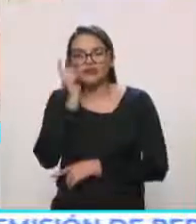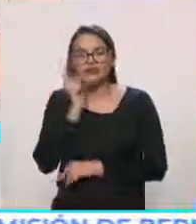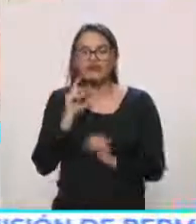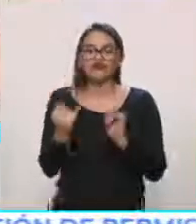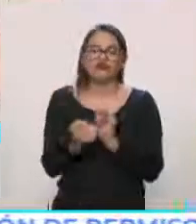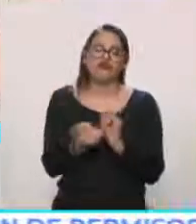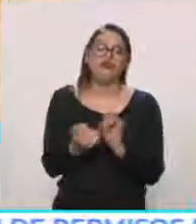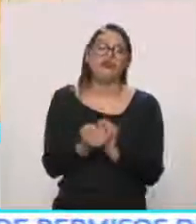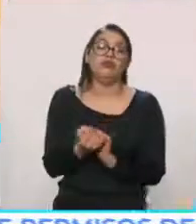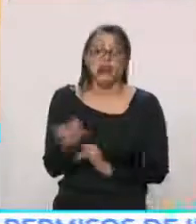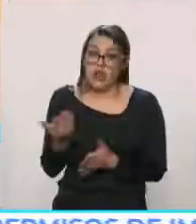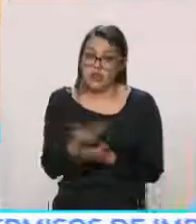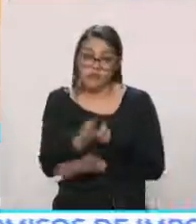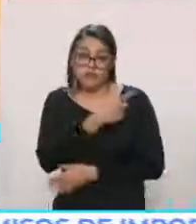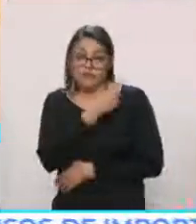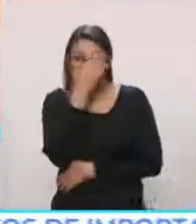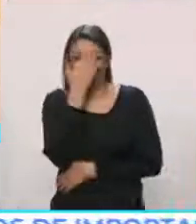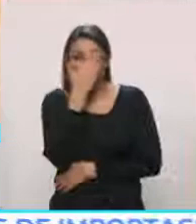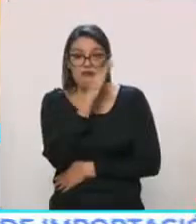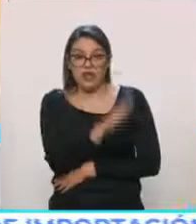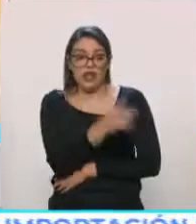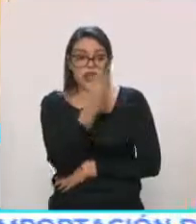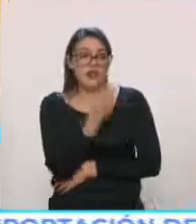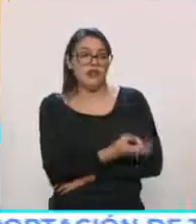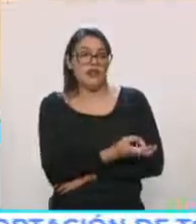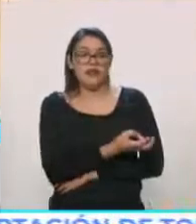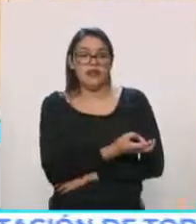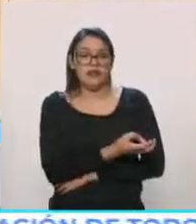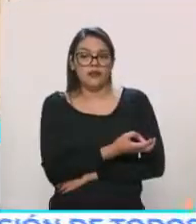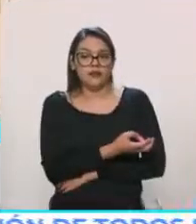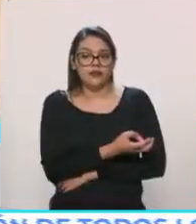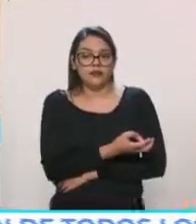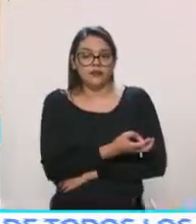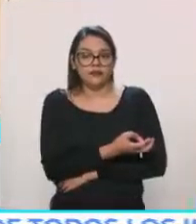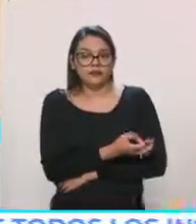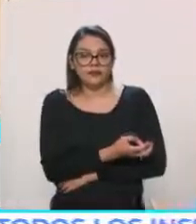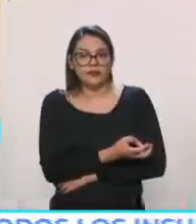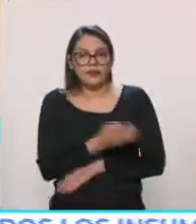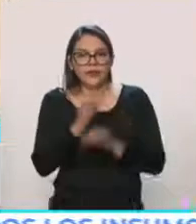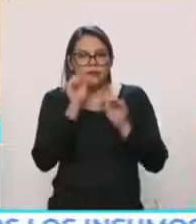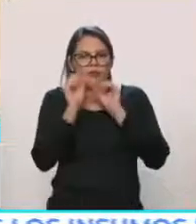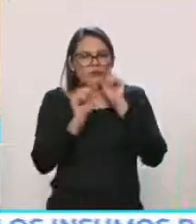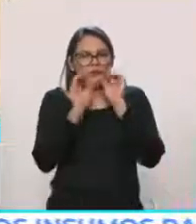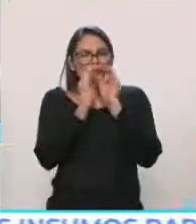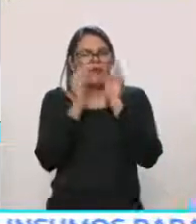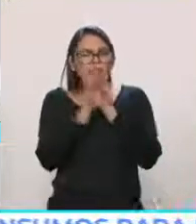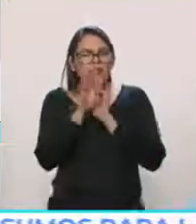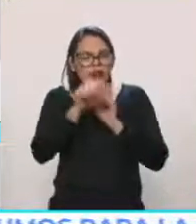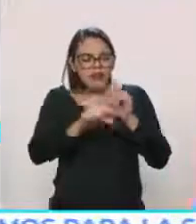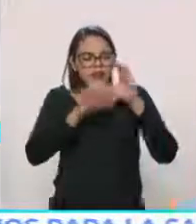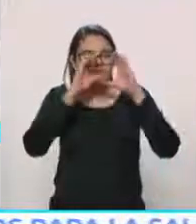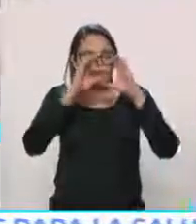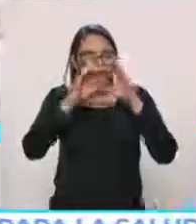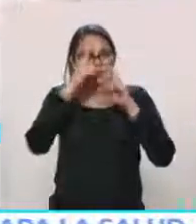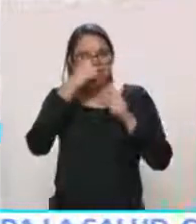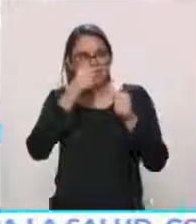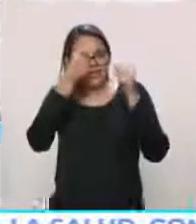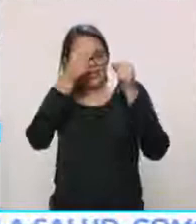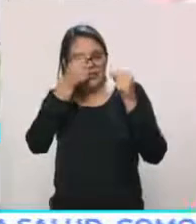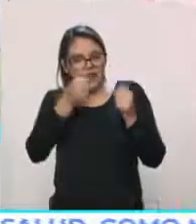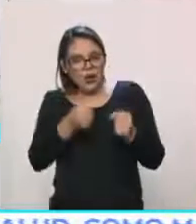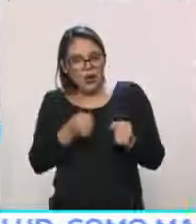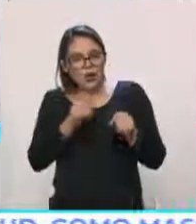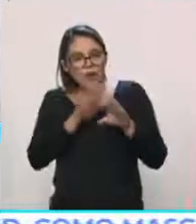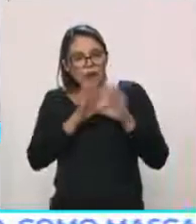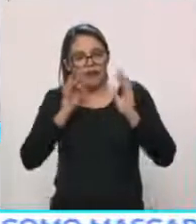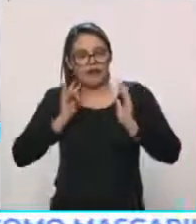saber pues que es una forma de crear un entorno seguro, un entorno tranquilo, ¿no? Es